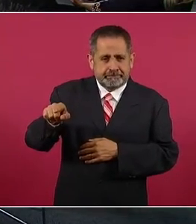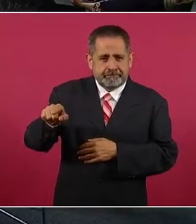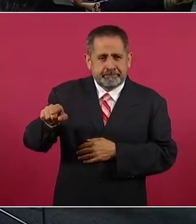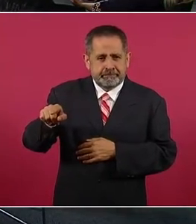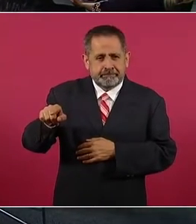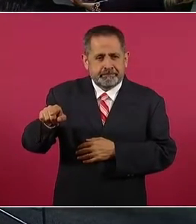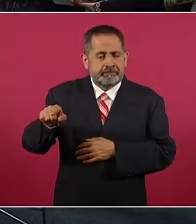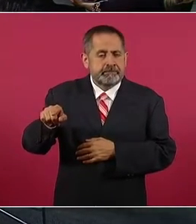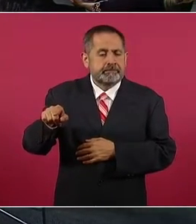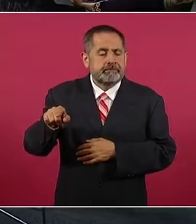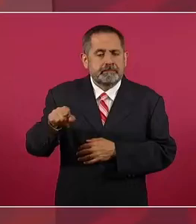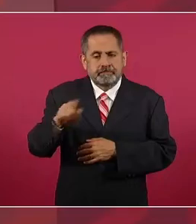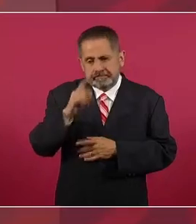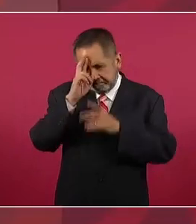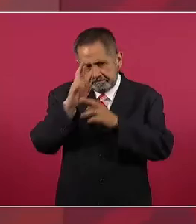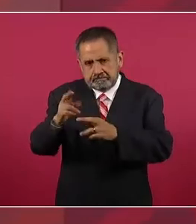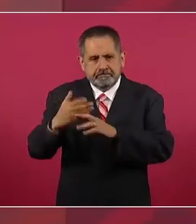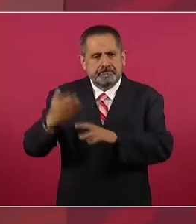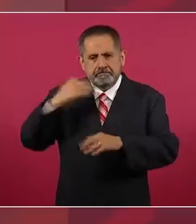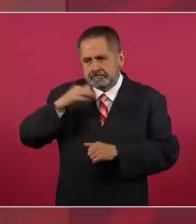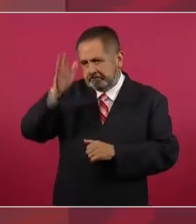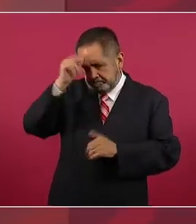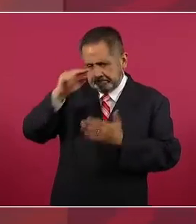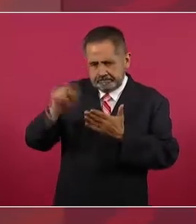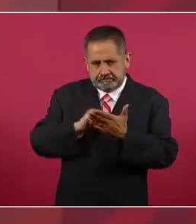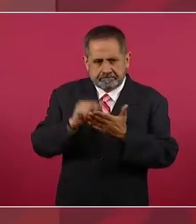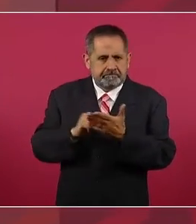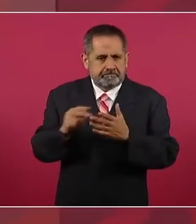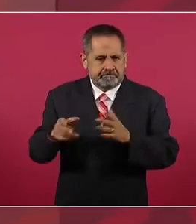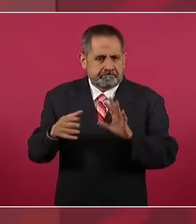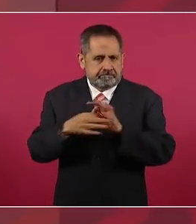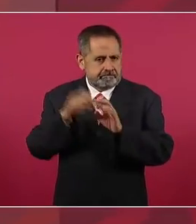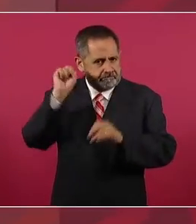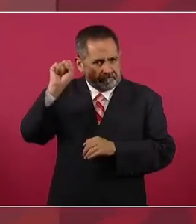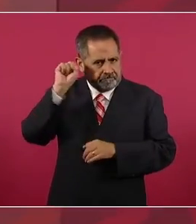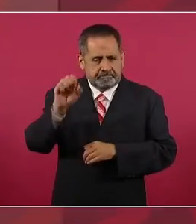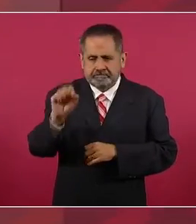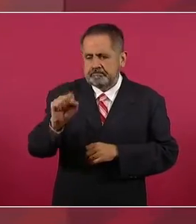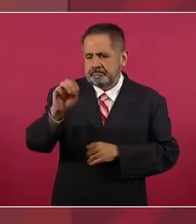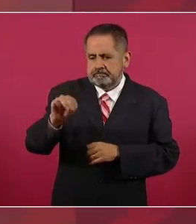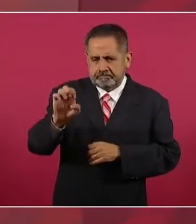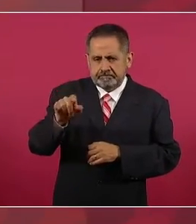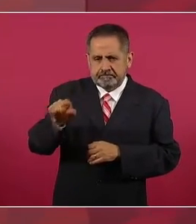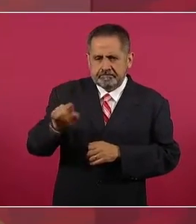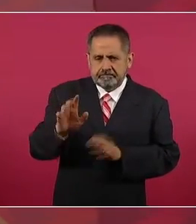se les va a respetar los acuerdos que se hicieron.